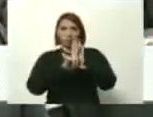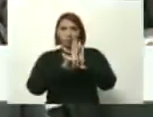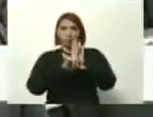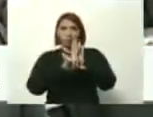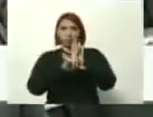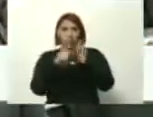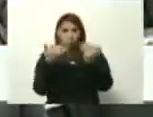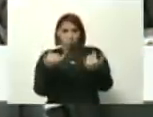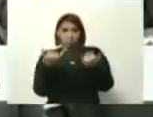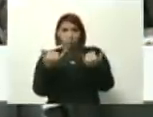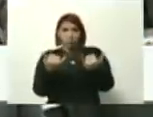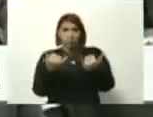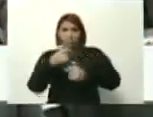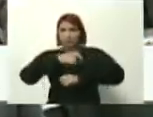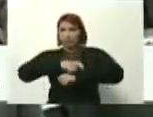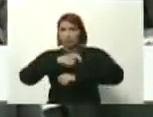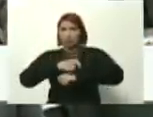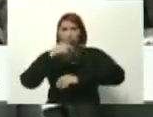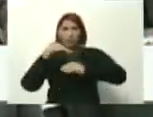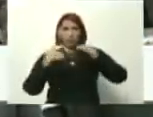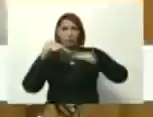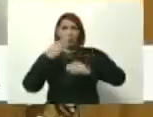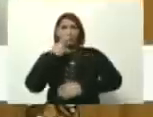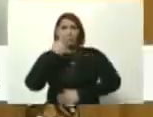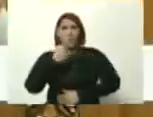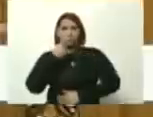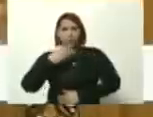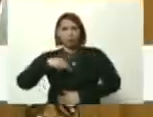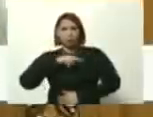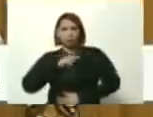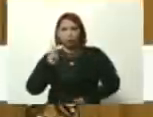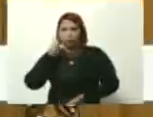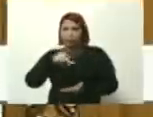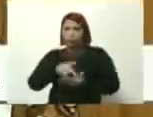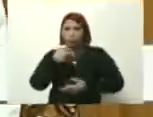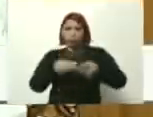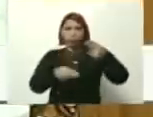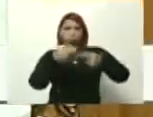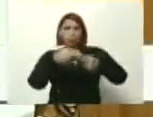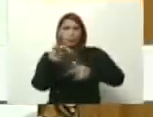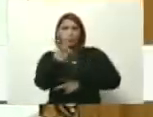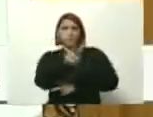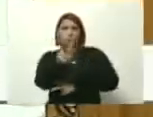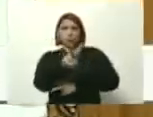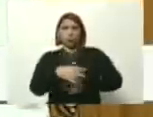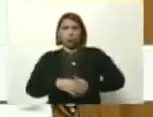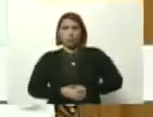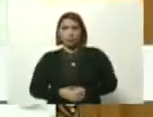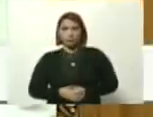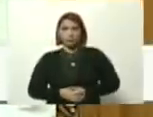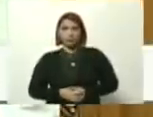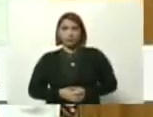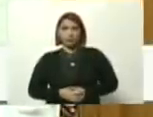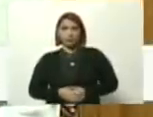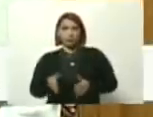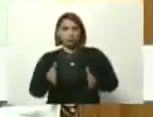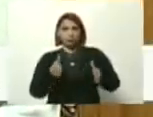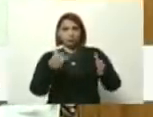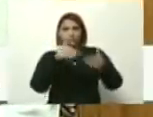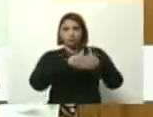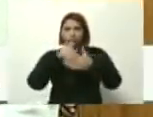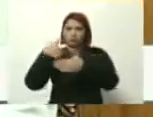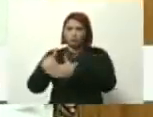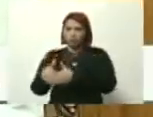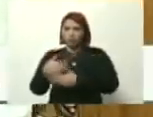coyuntura de estabilidad política que hemos venido construyendo los venezolanos por la vía del voto